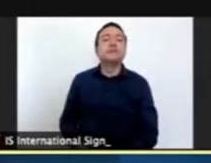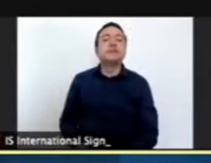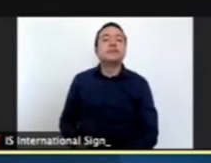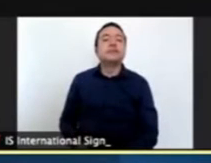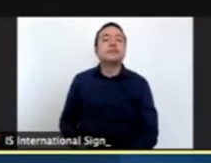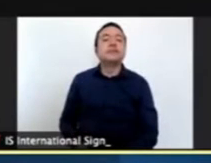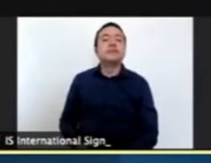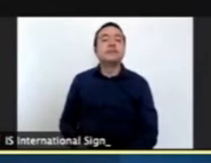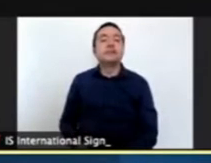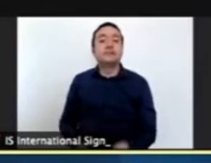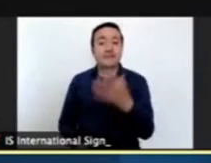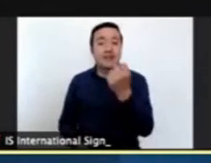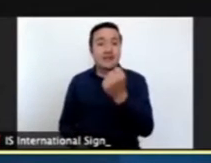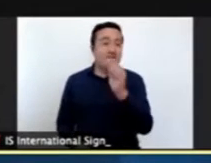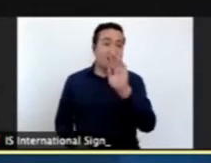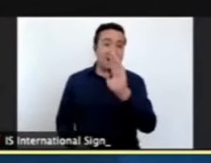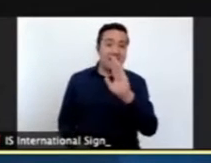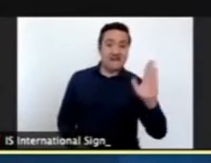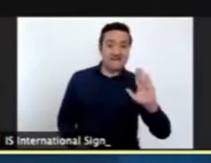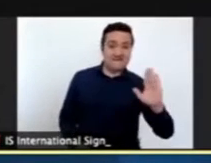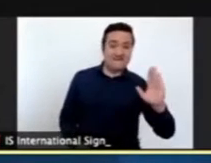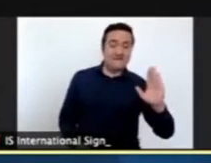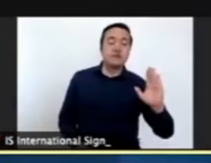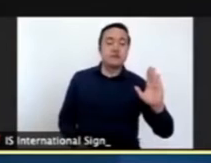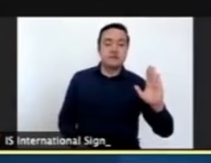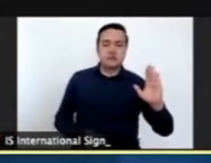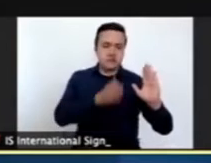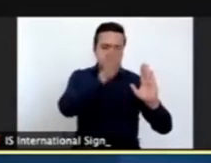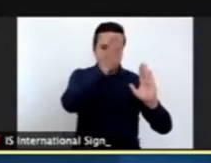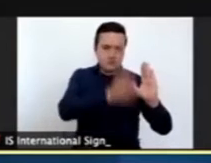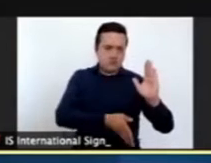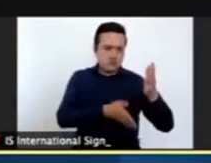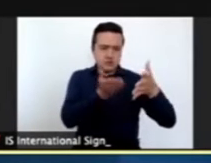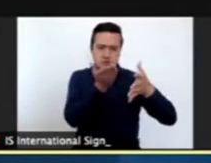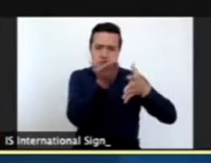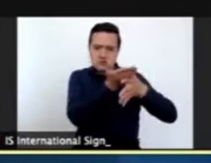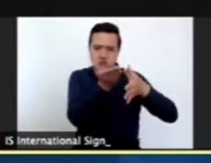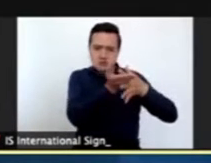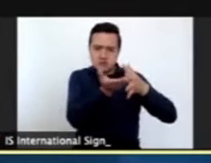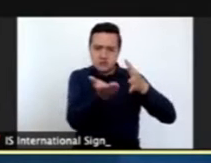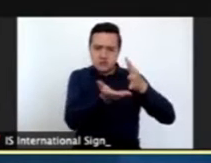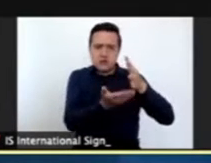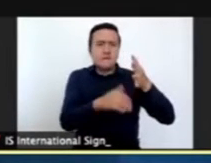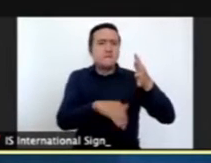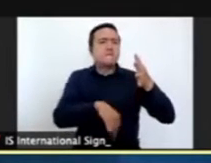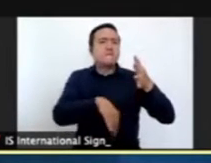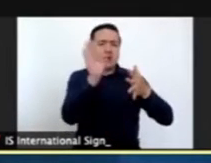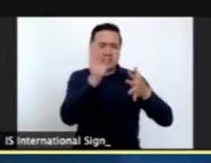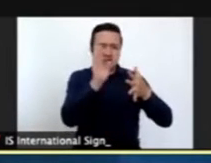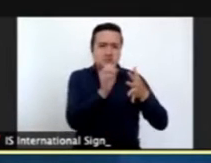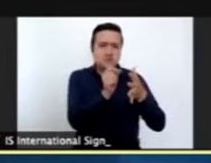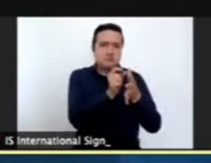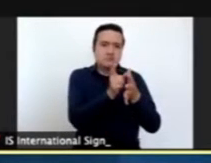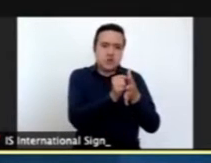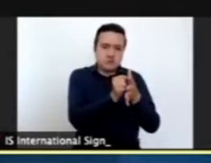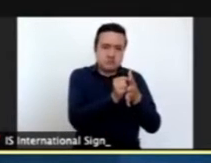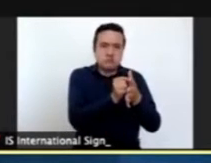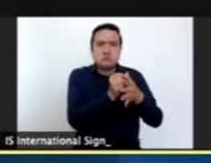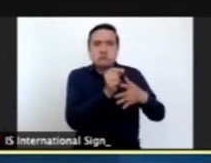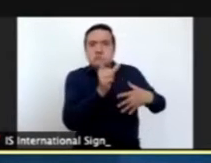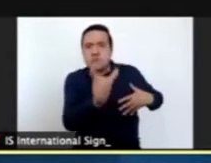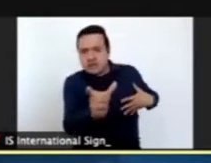personas en el quinto más pobre de la población que entre los más ricos lo vemos esto en dos momentos distintos